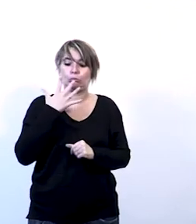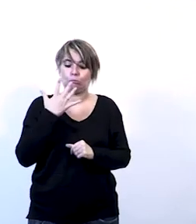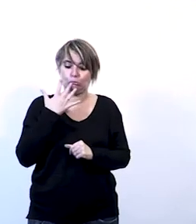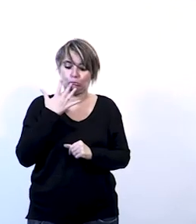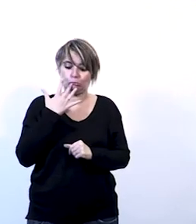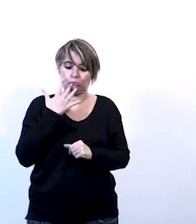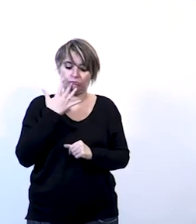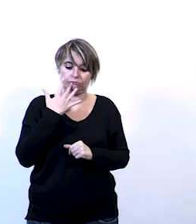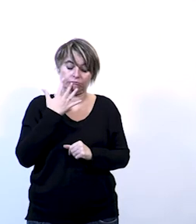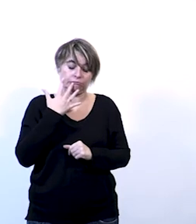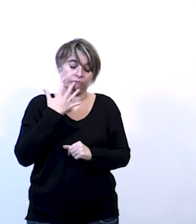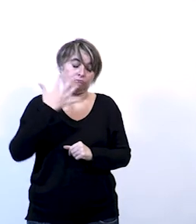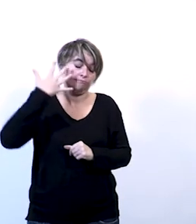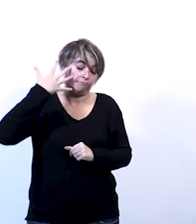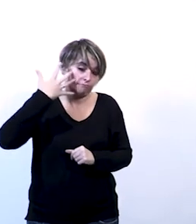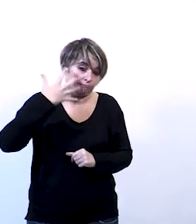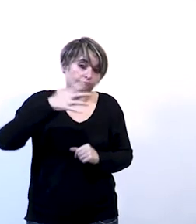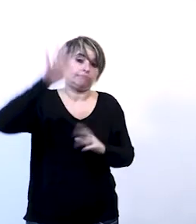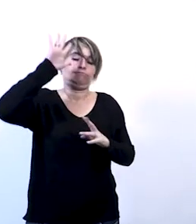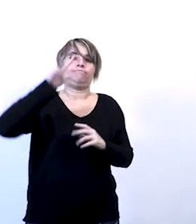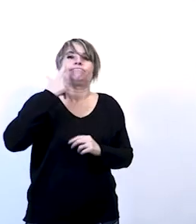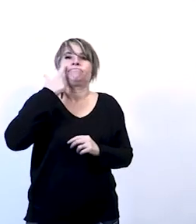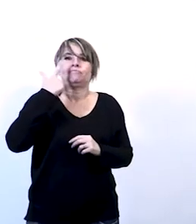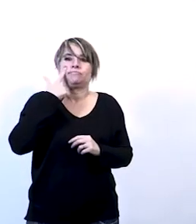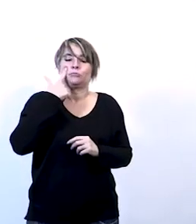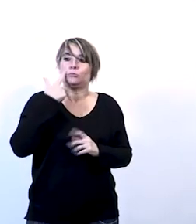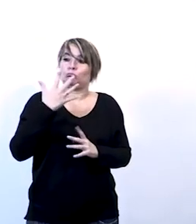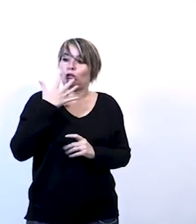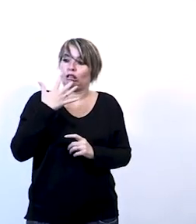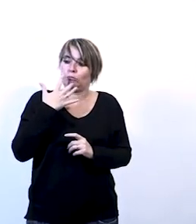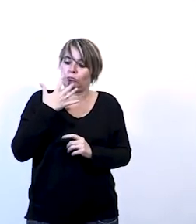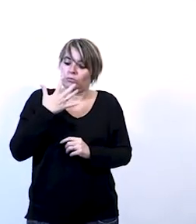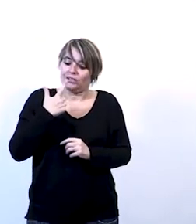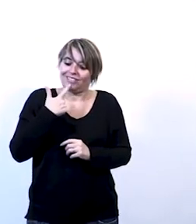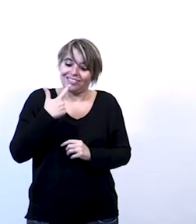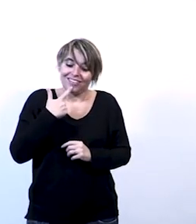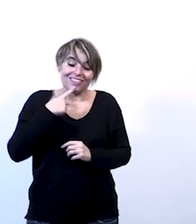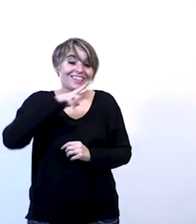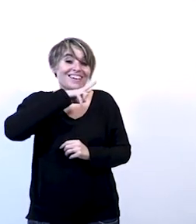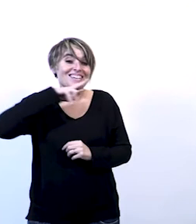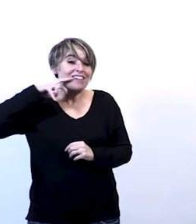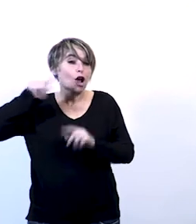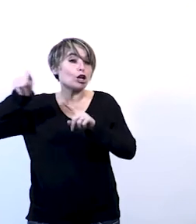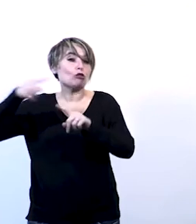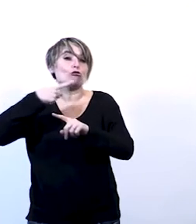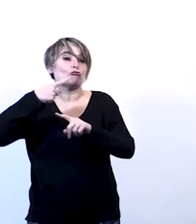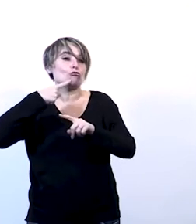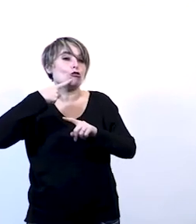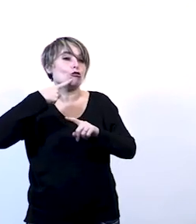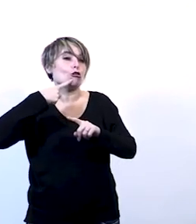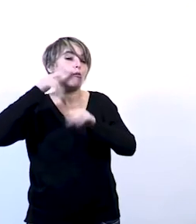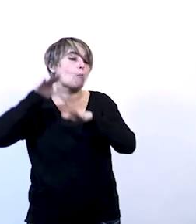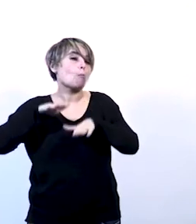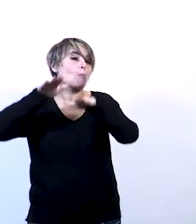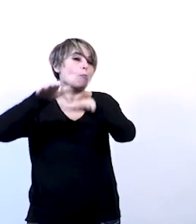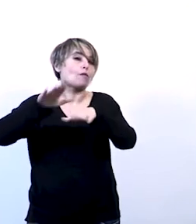lo irónico es que cuando dicen los israelíes de que ellos son pro